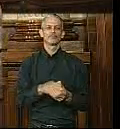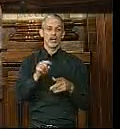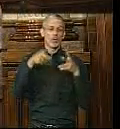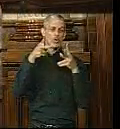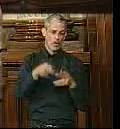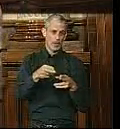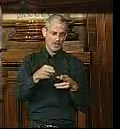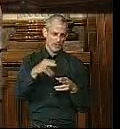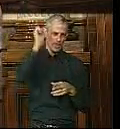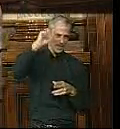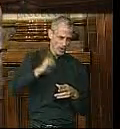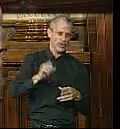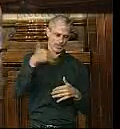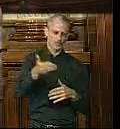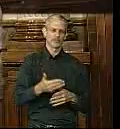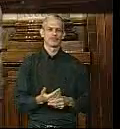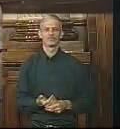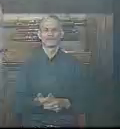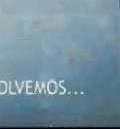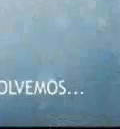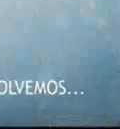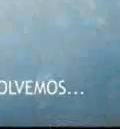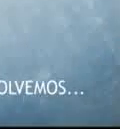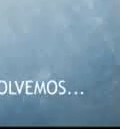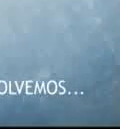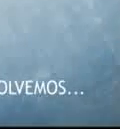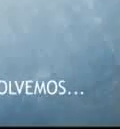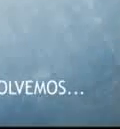a hablar con ella de esto después de la pausa.